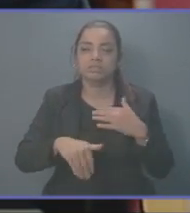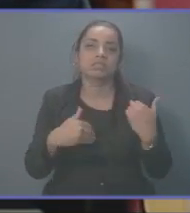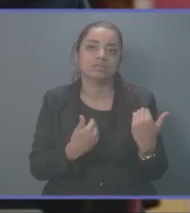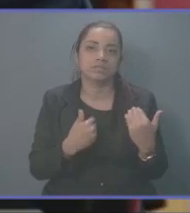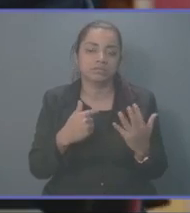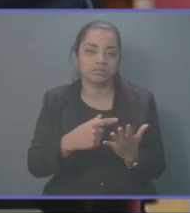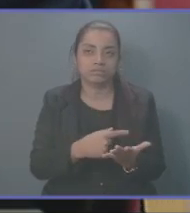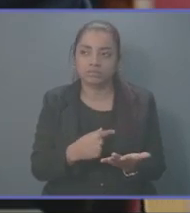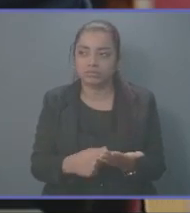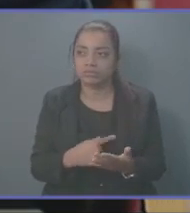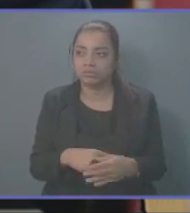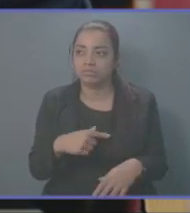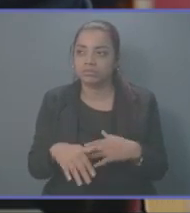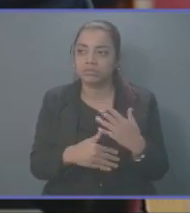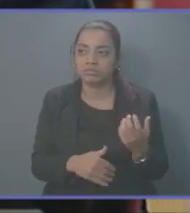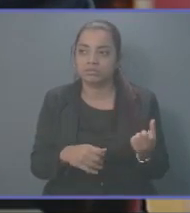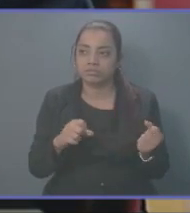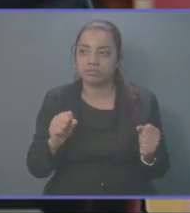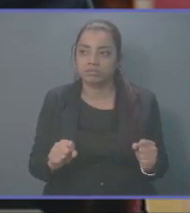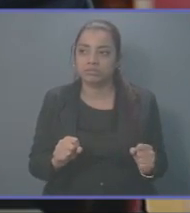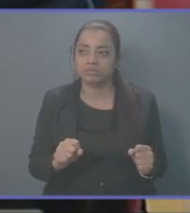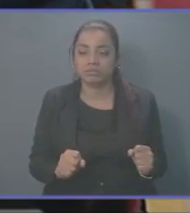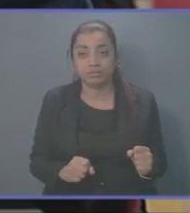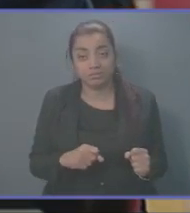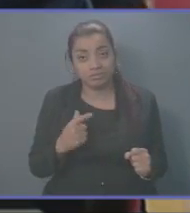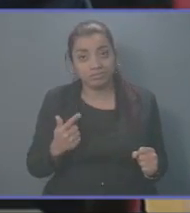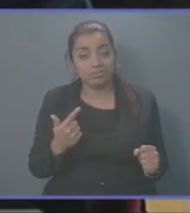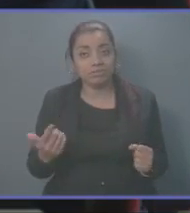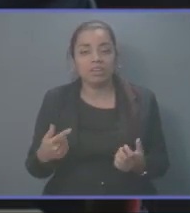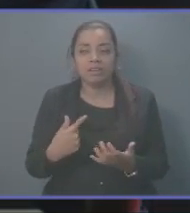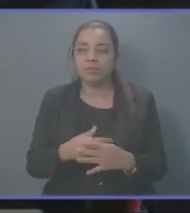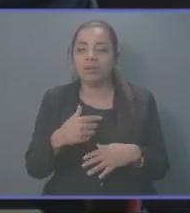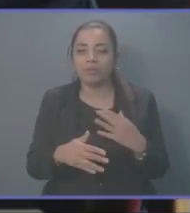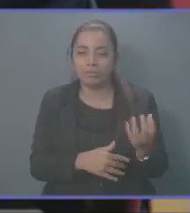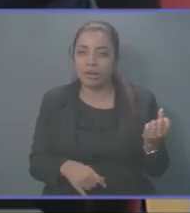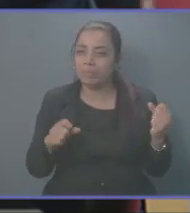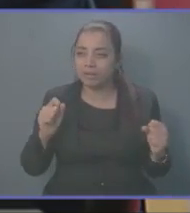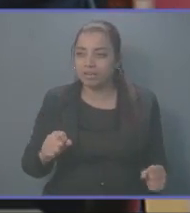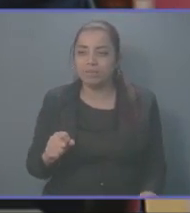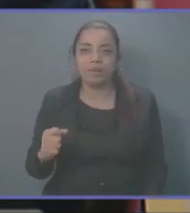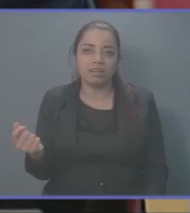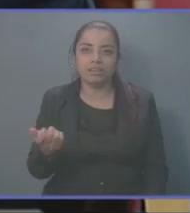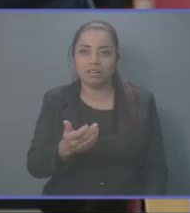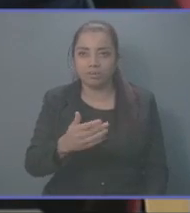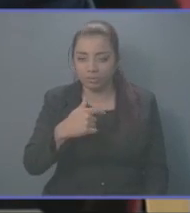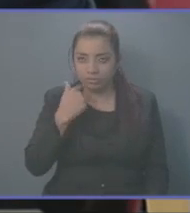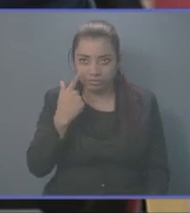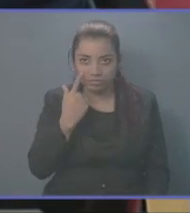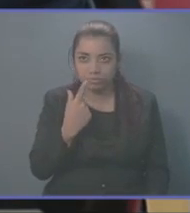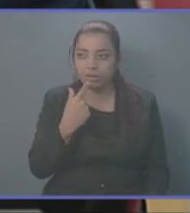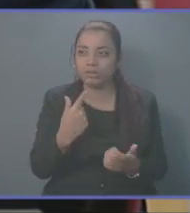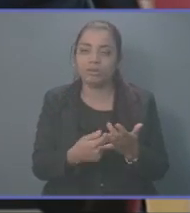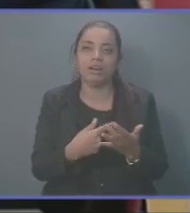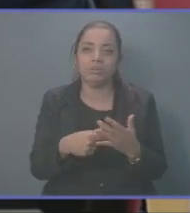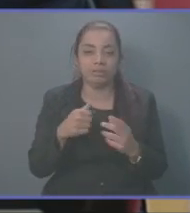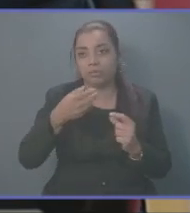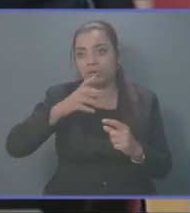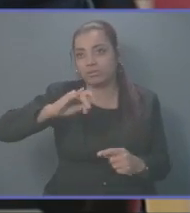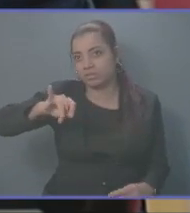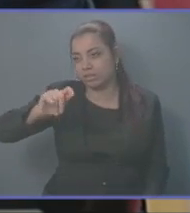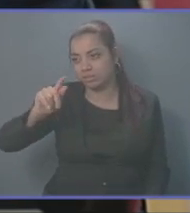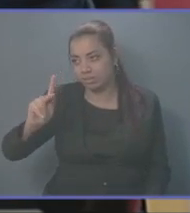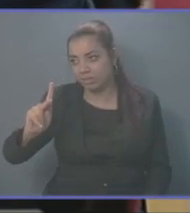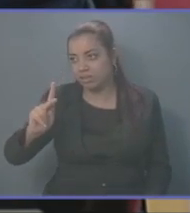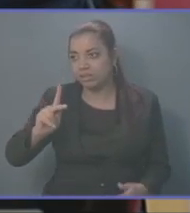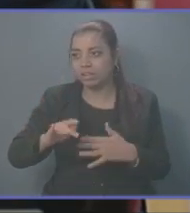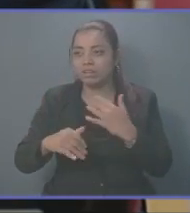liquidado las deudas tributarias no dotadas de firmeza, como lo establecido en los literales J y K del artículo